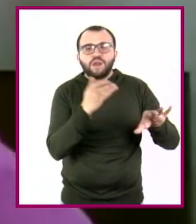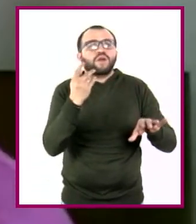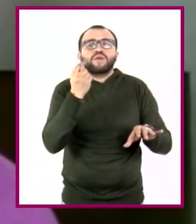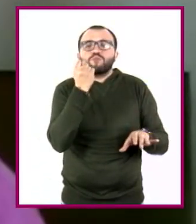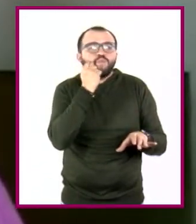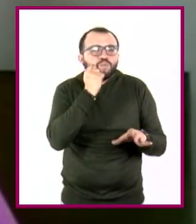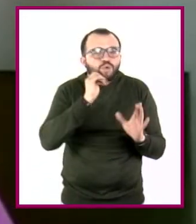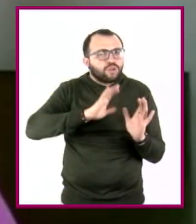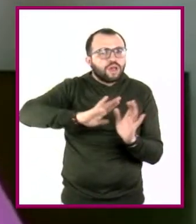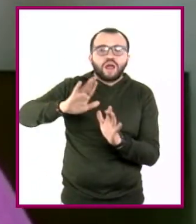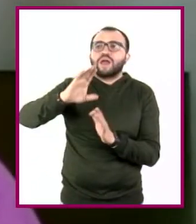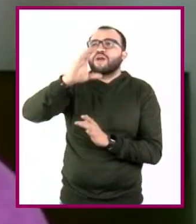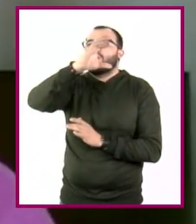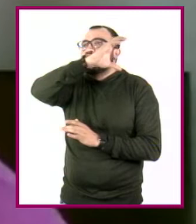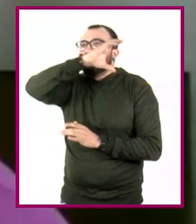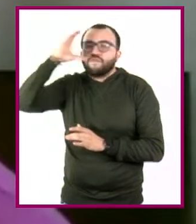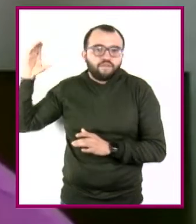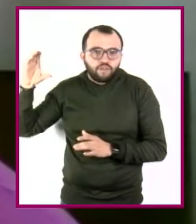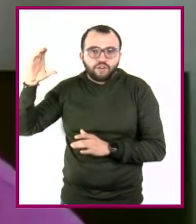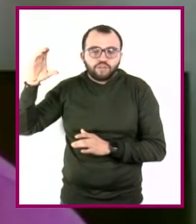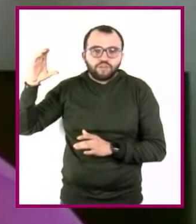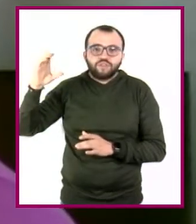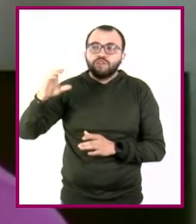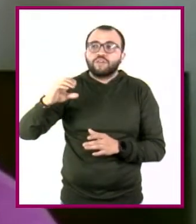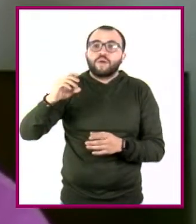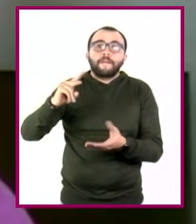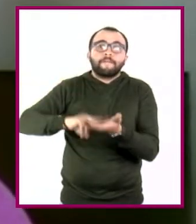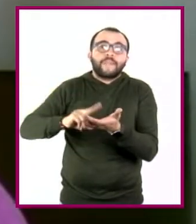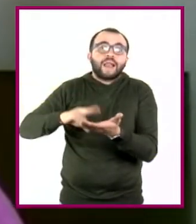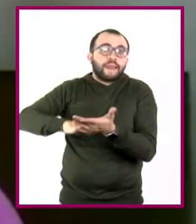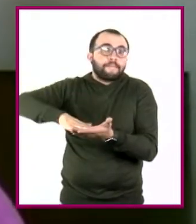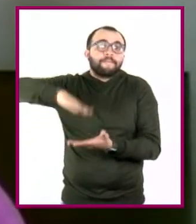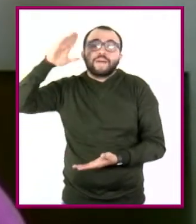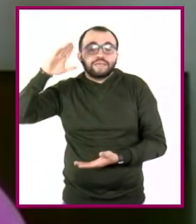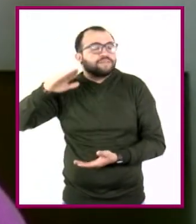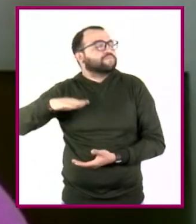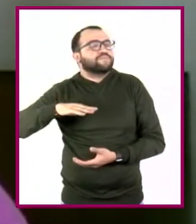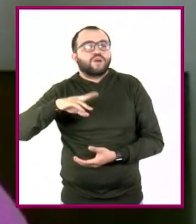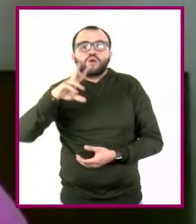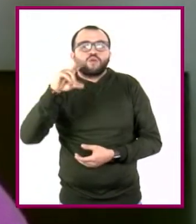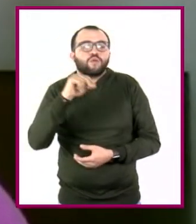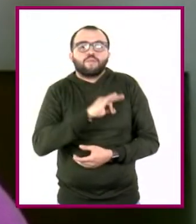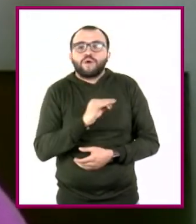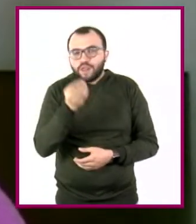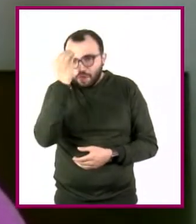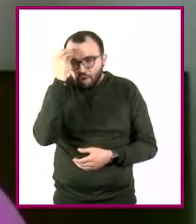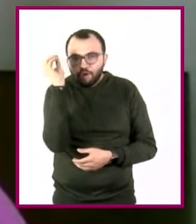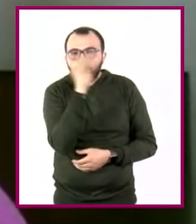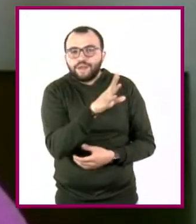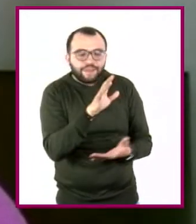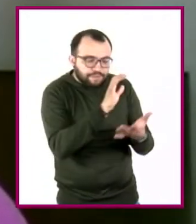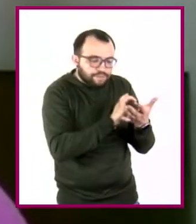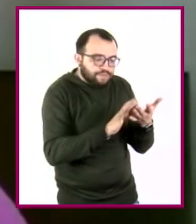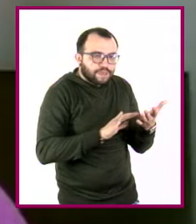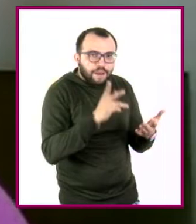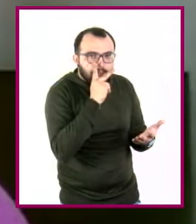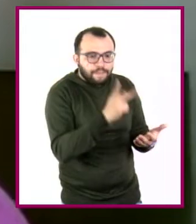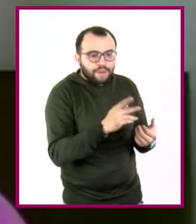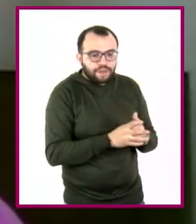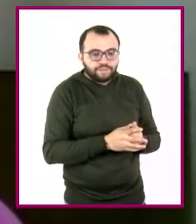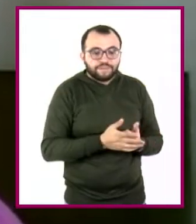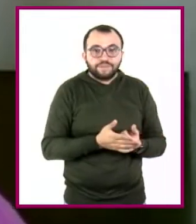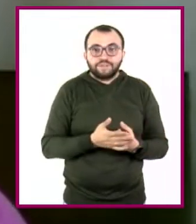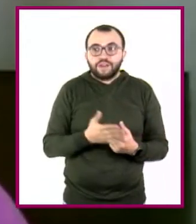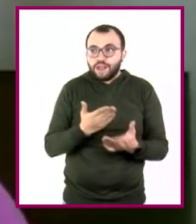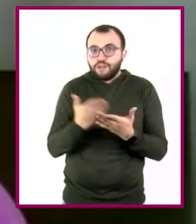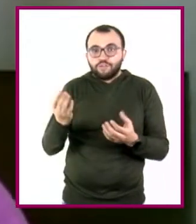1000 palabras, no podemos obviar las palabras, ¿sí? Ahora vemos serios problemas en las nuevas generaciones de incapacidad